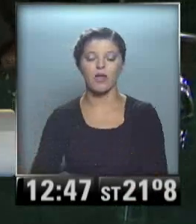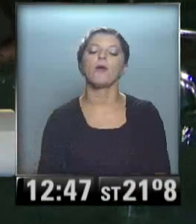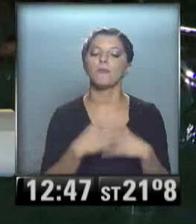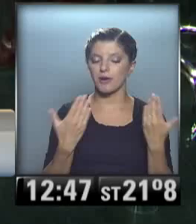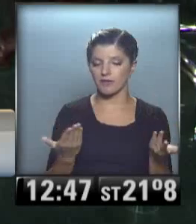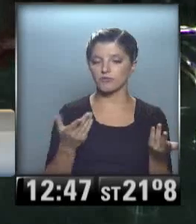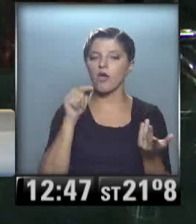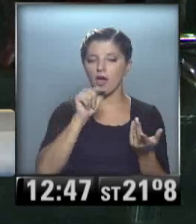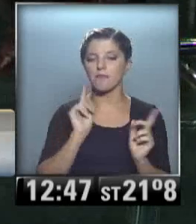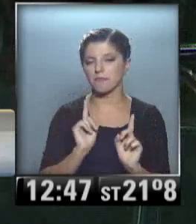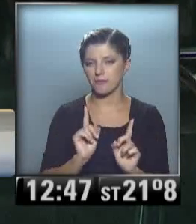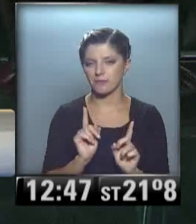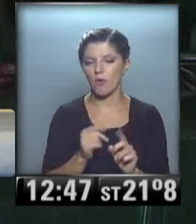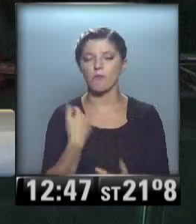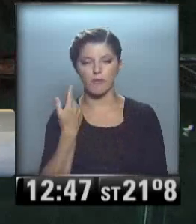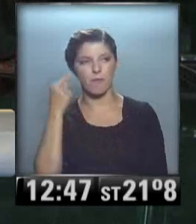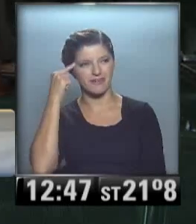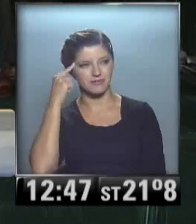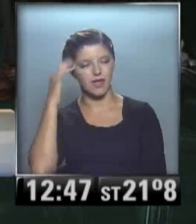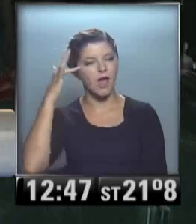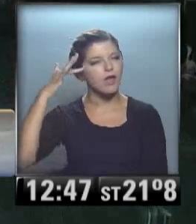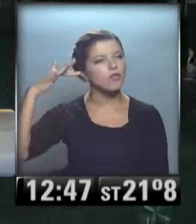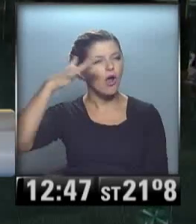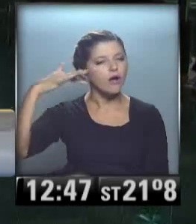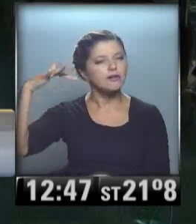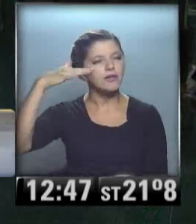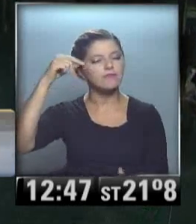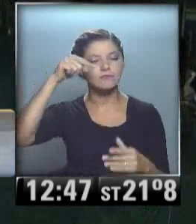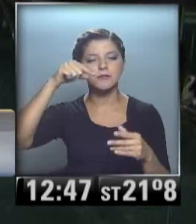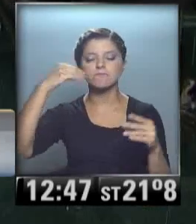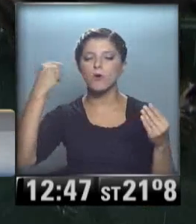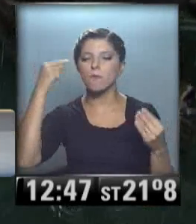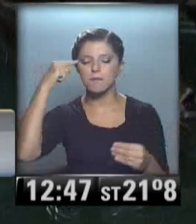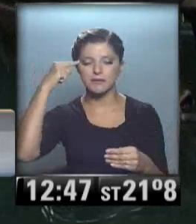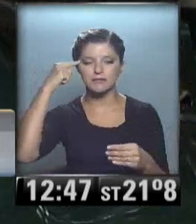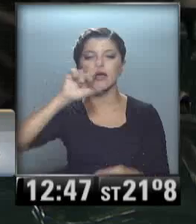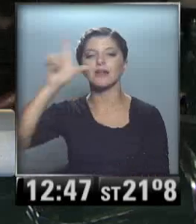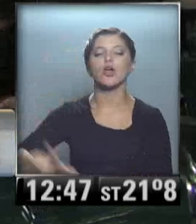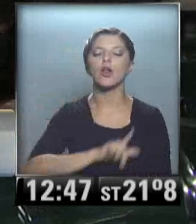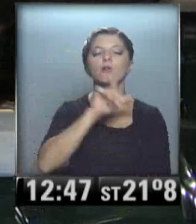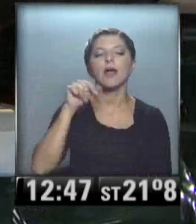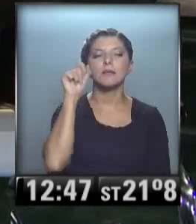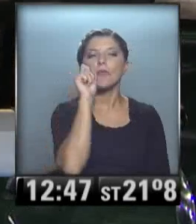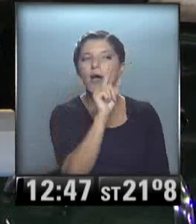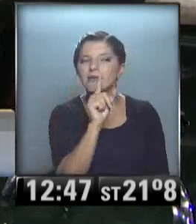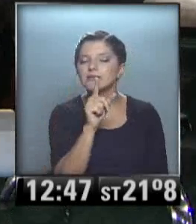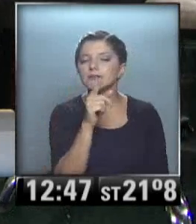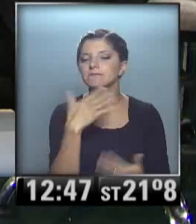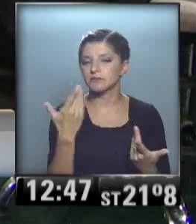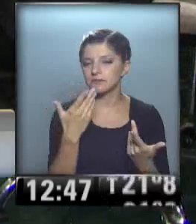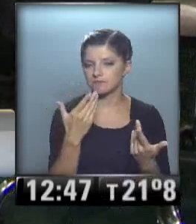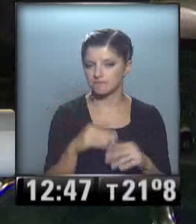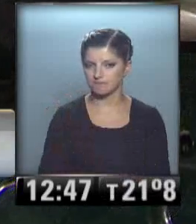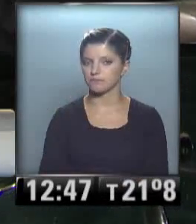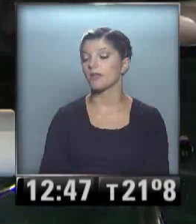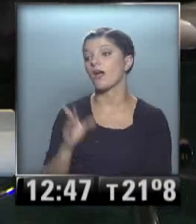replanteo inclusive ideológico de cómo se plantea ese neoliberalismo a partir de los 70 y los 80. Igual